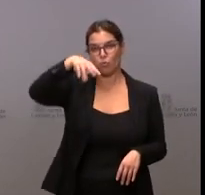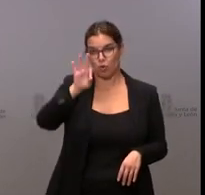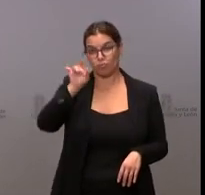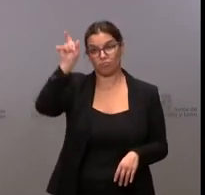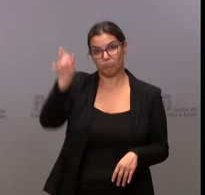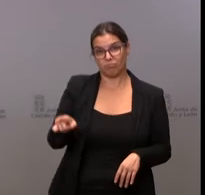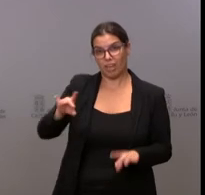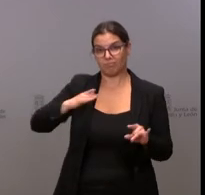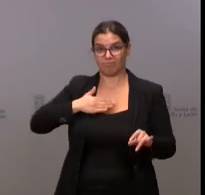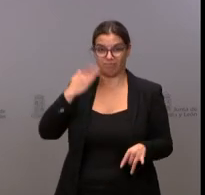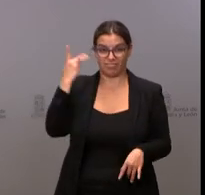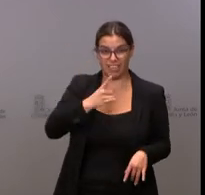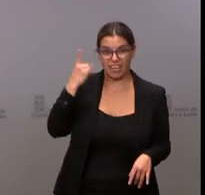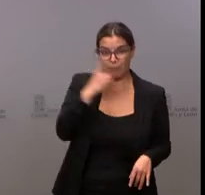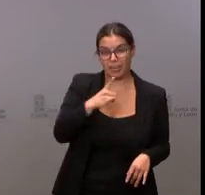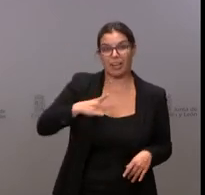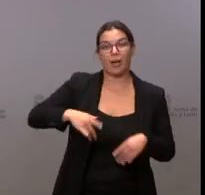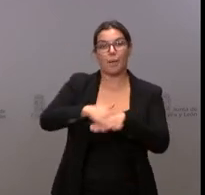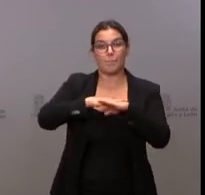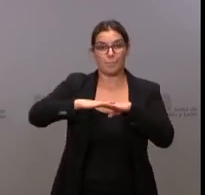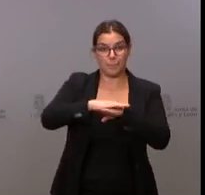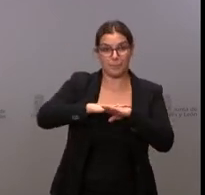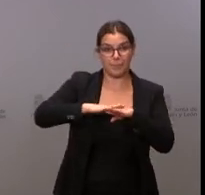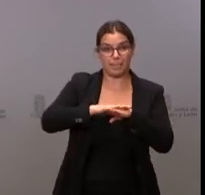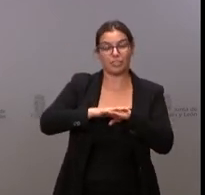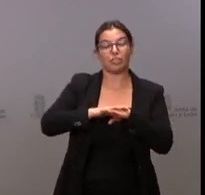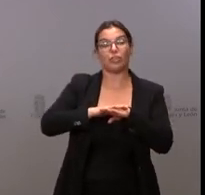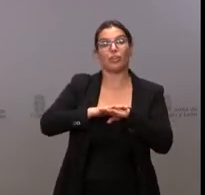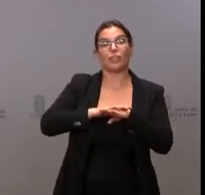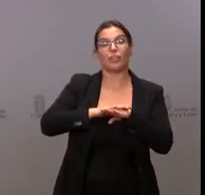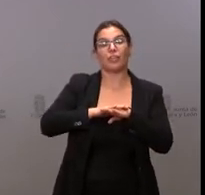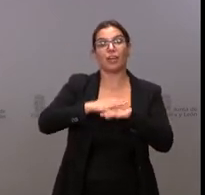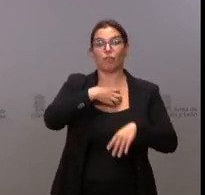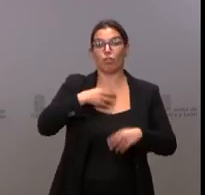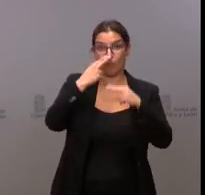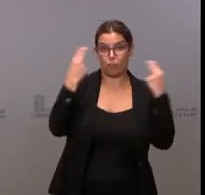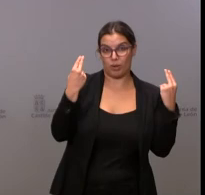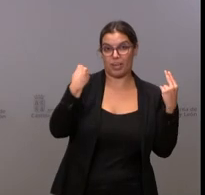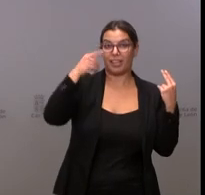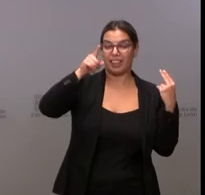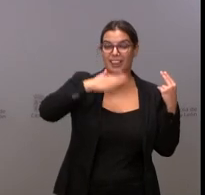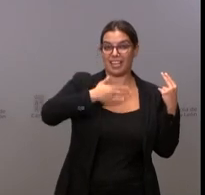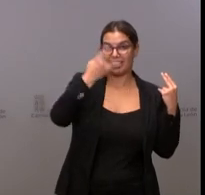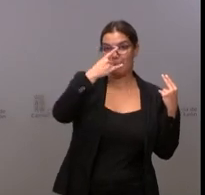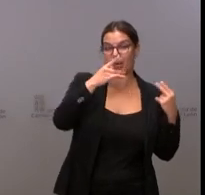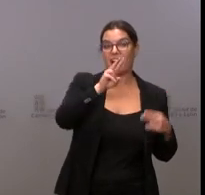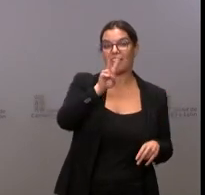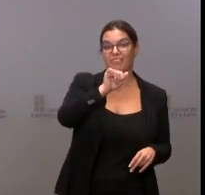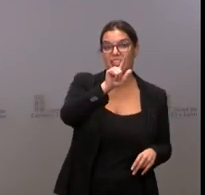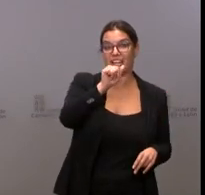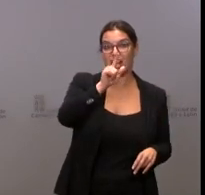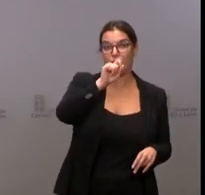ministro de instrucción pública filiberto villalobos en su famoso discurso de despedida